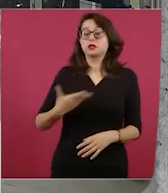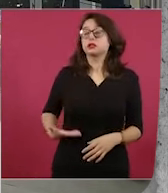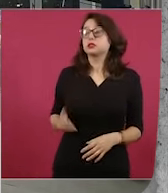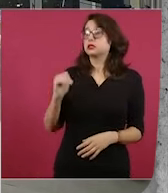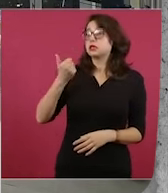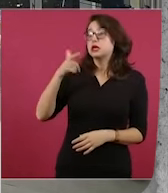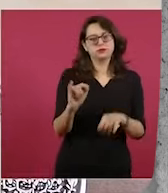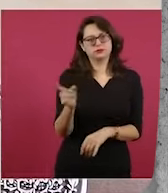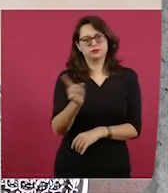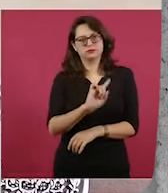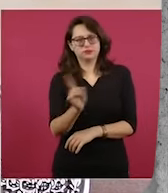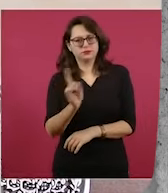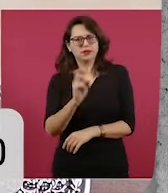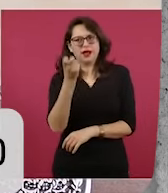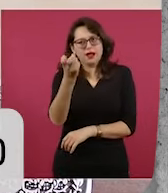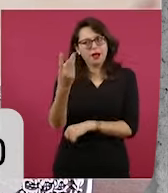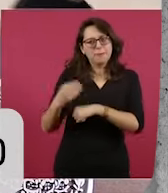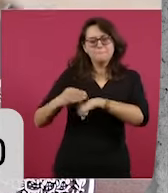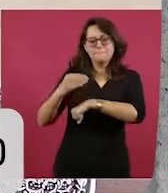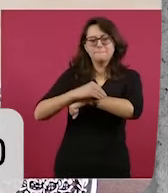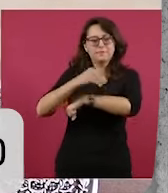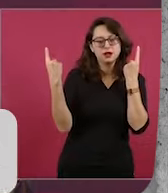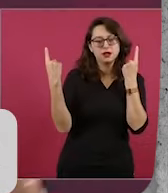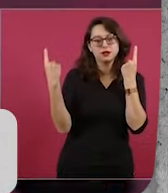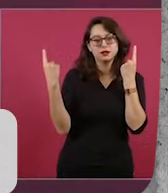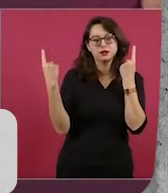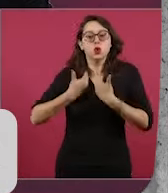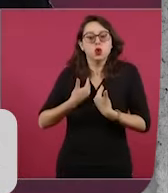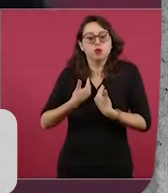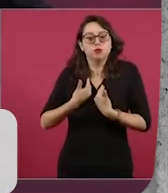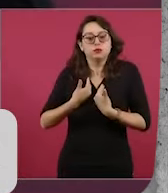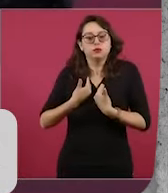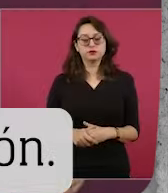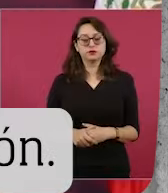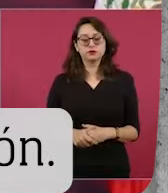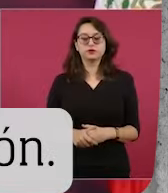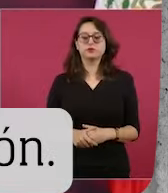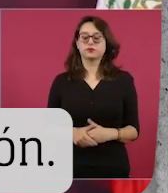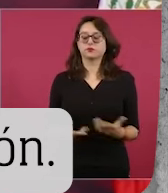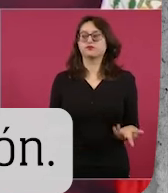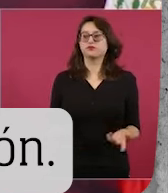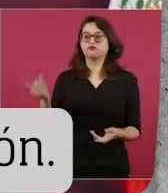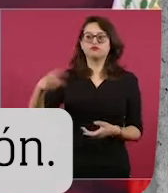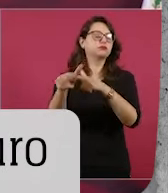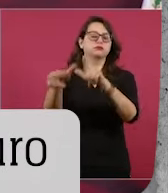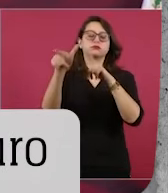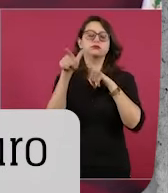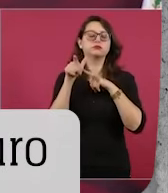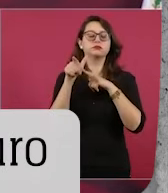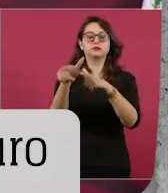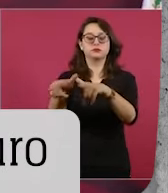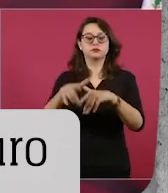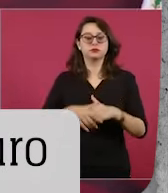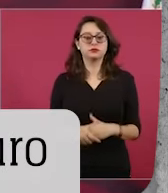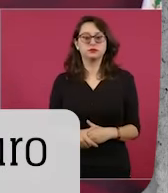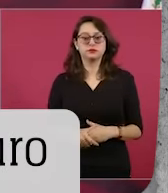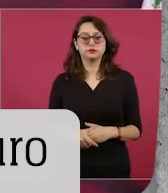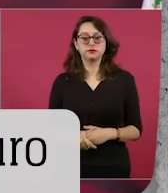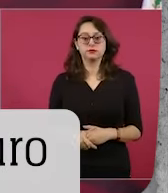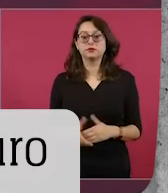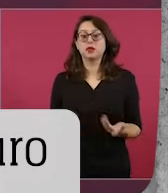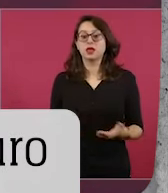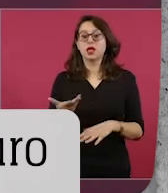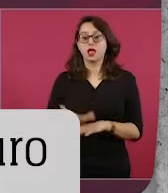eran independientes, ¿sí? Se pelean conmigo para que siguieran tolerando la corrupción. Y cuando estaba